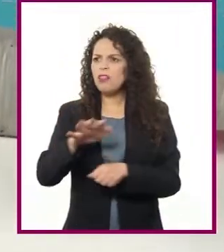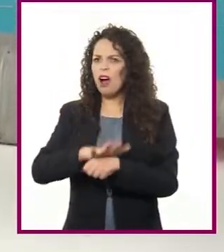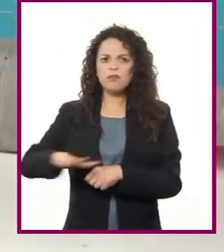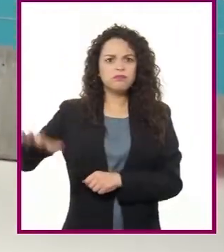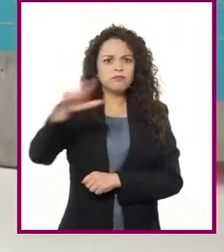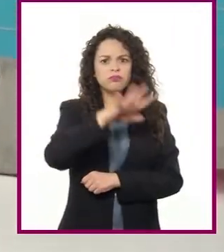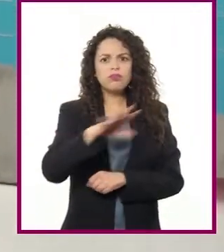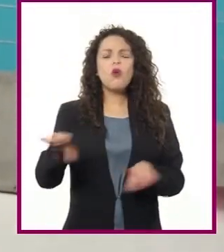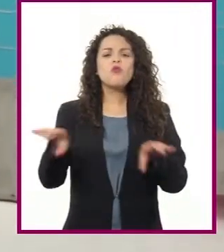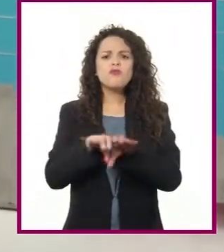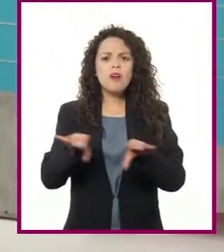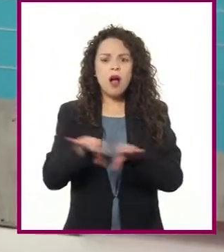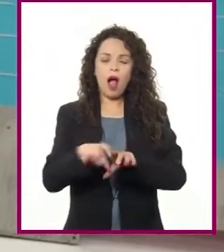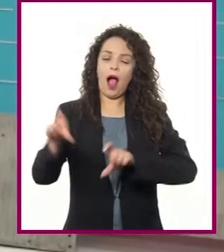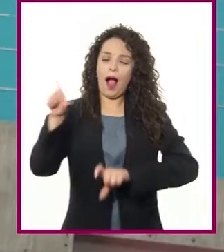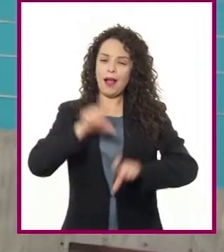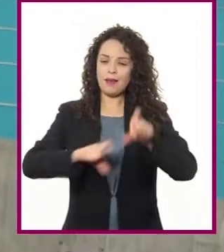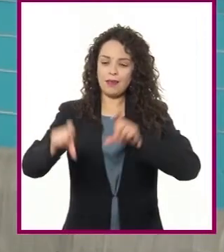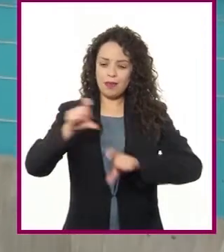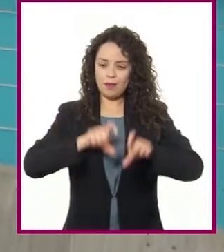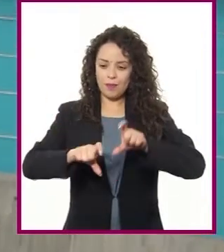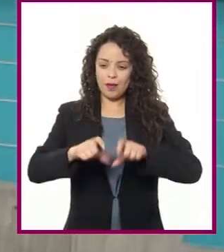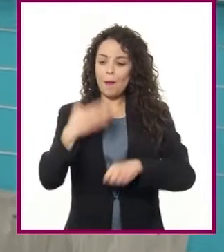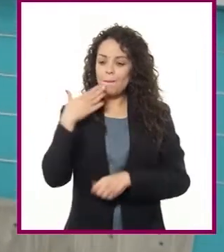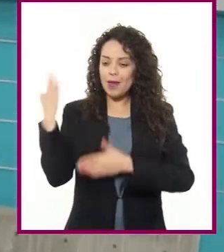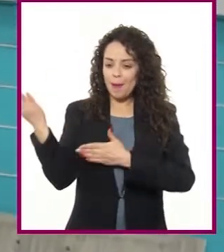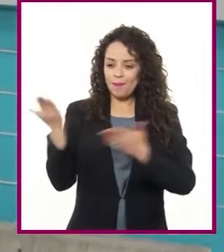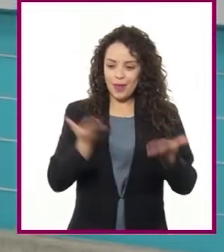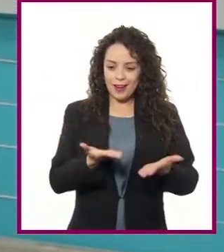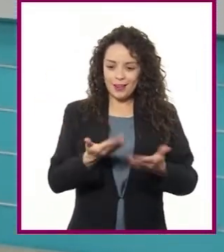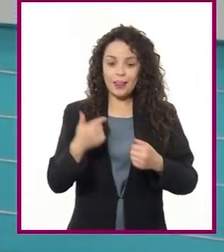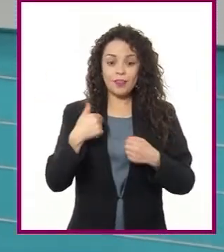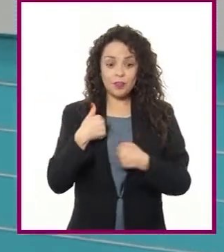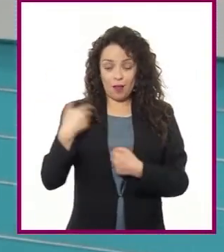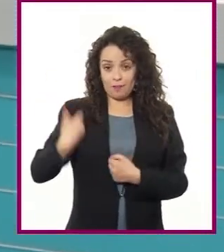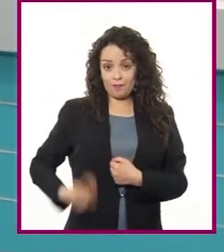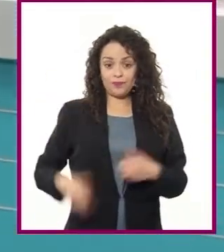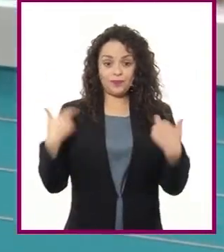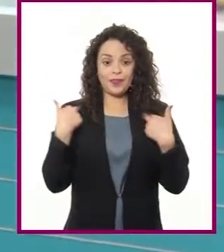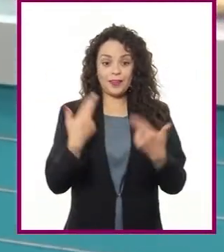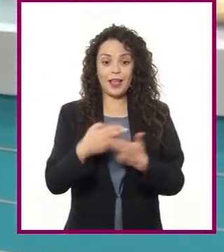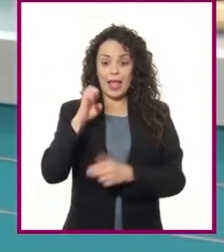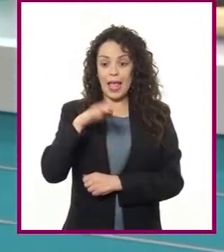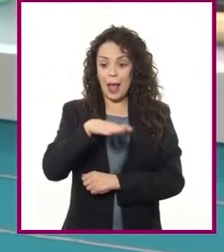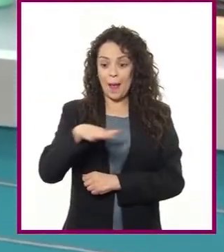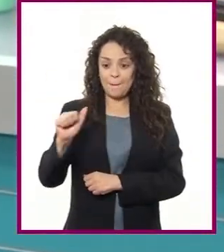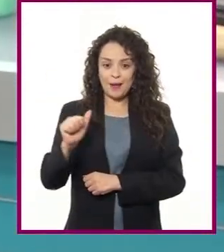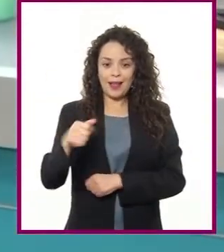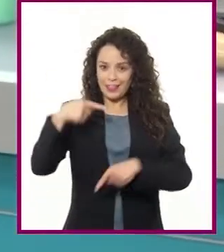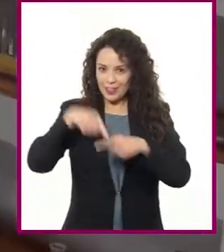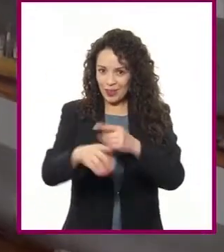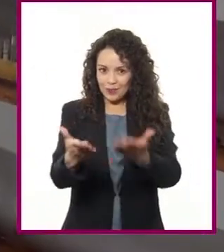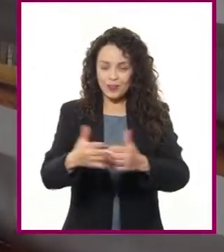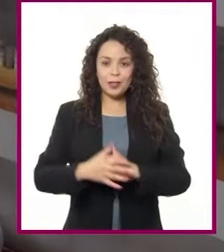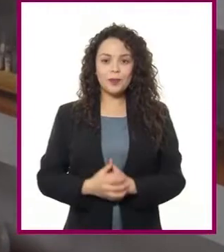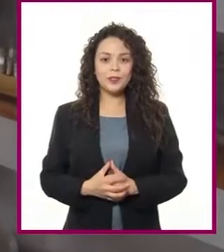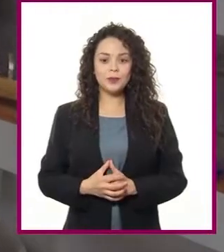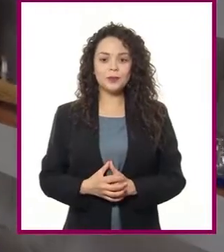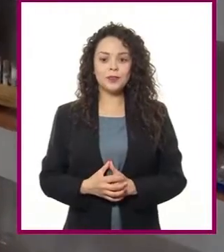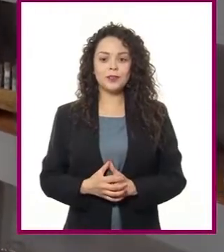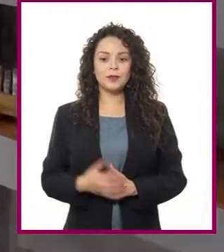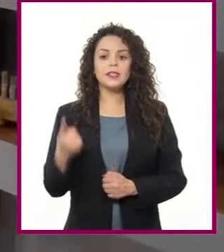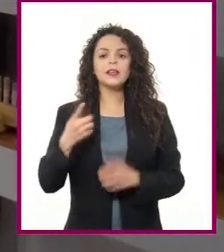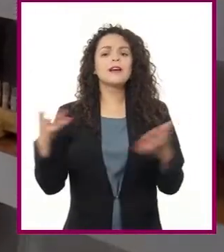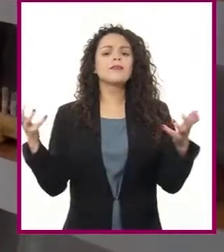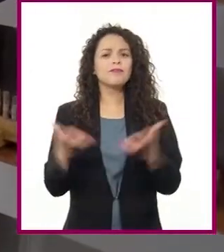de los conocimientos químicos. Les doy la bienvenida. Soy la profesora Emma Yolanda Flores Nava. Comencemos. ¿Qué haremos en esta